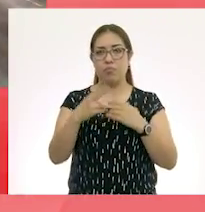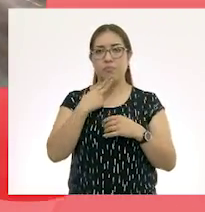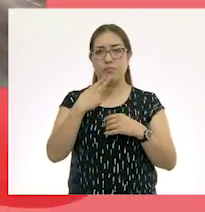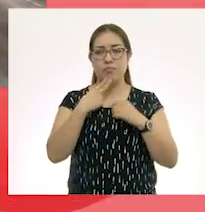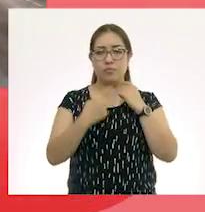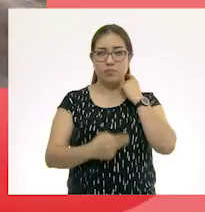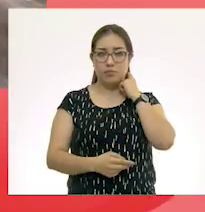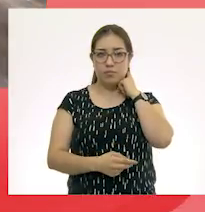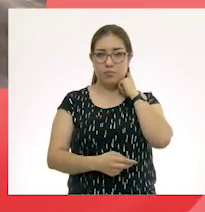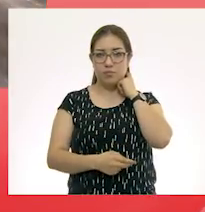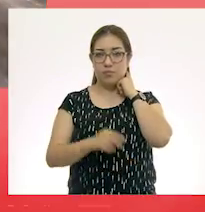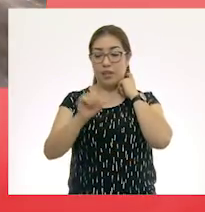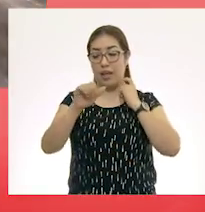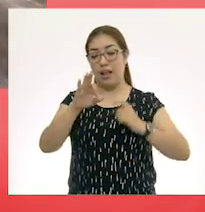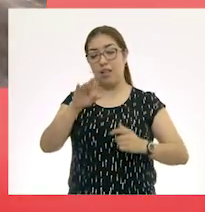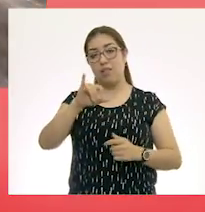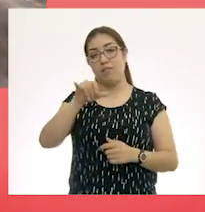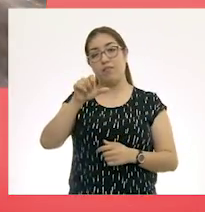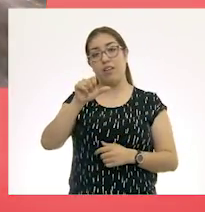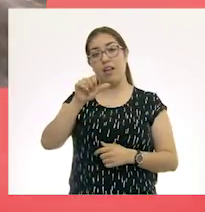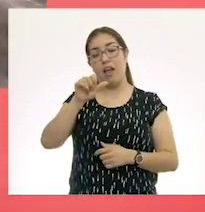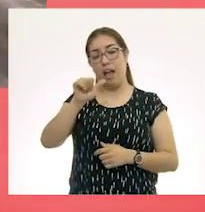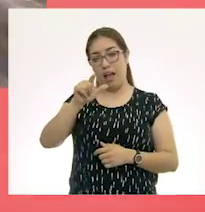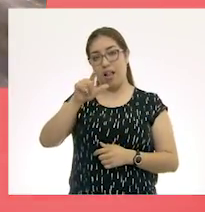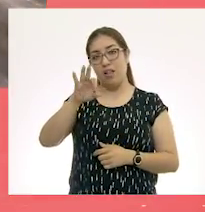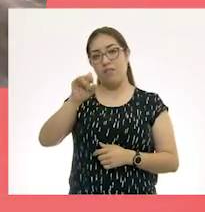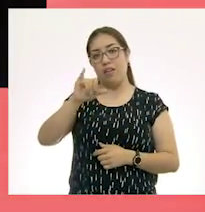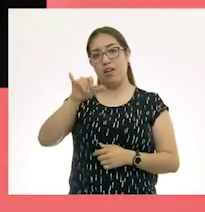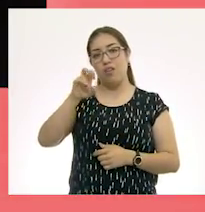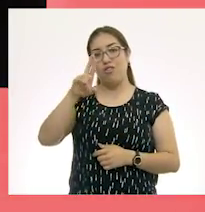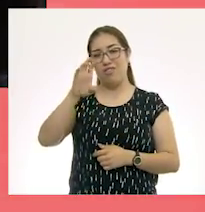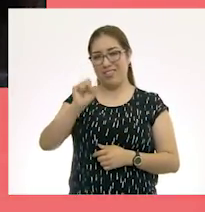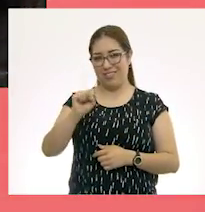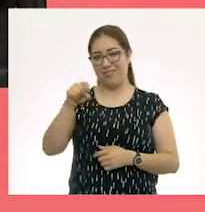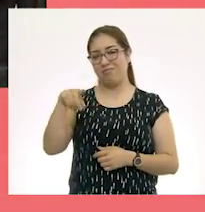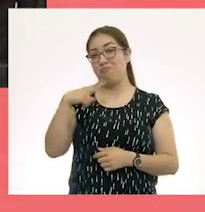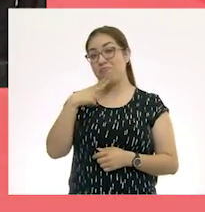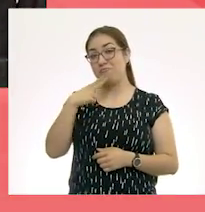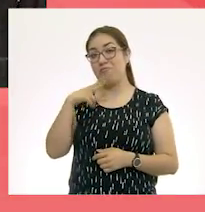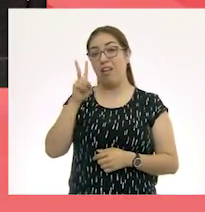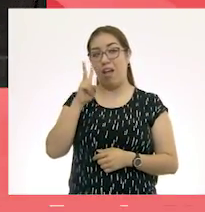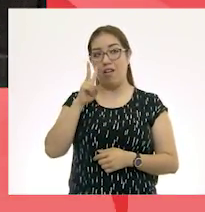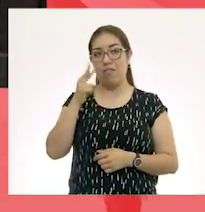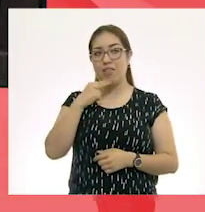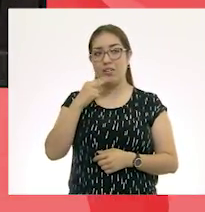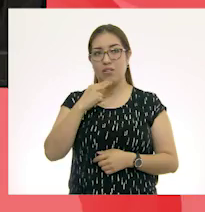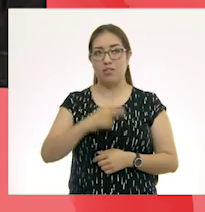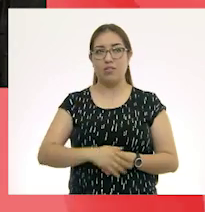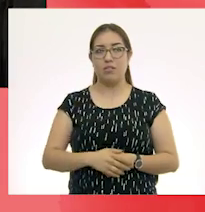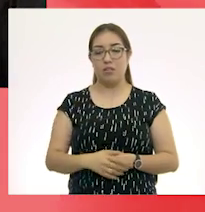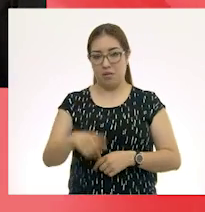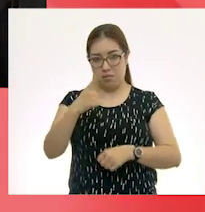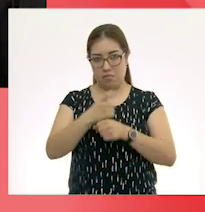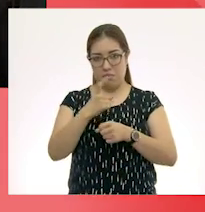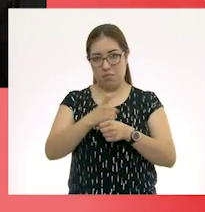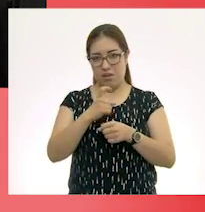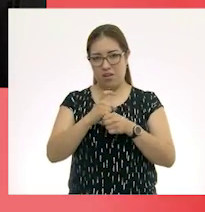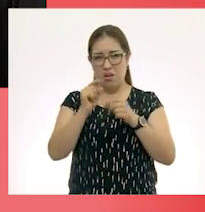alfajores. Los alfajores. Vamos a conocer cuáles son los ingredientes de los alfajores. ¿Son los garbanzos? Se tuesta